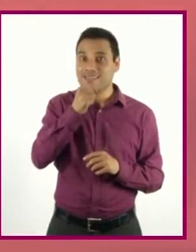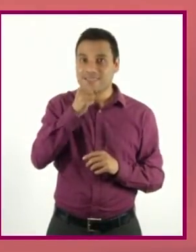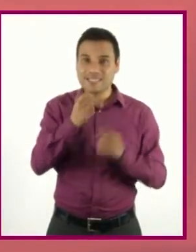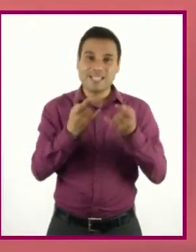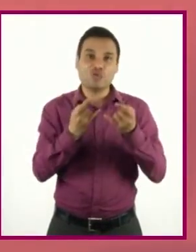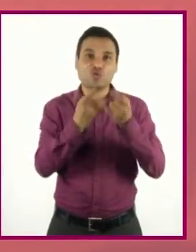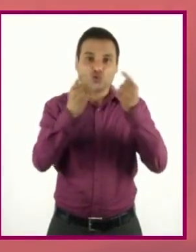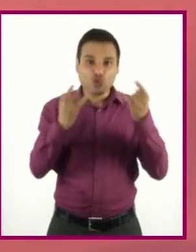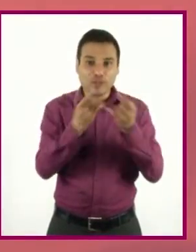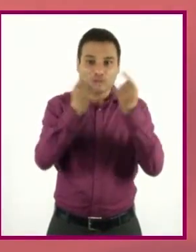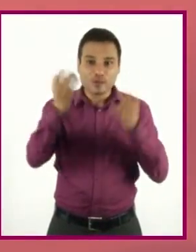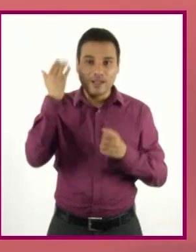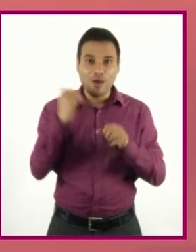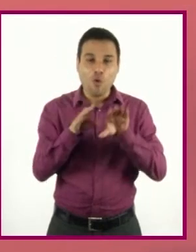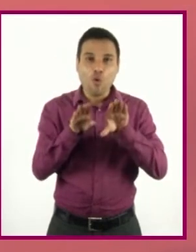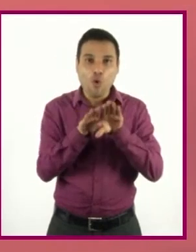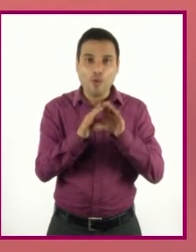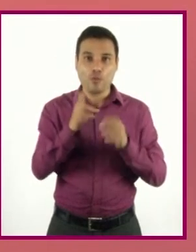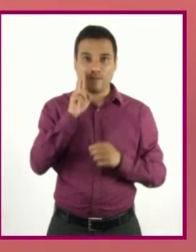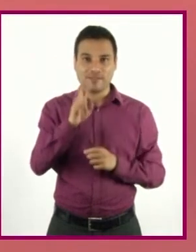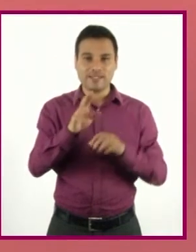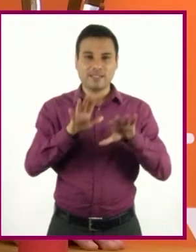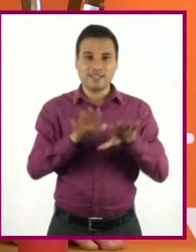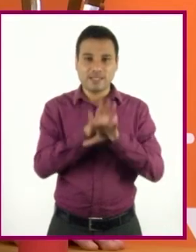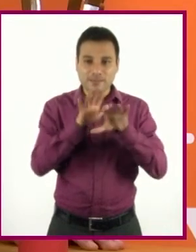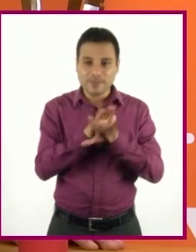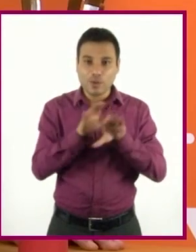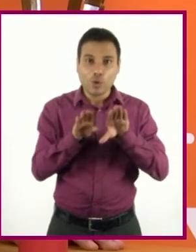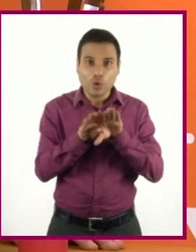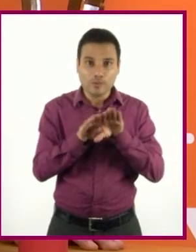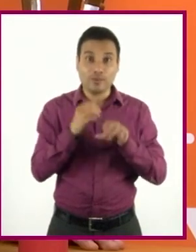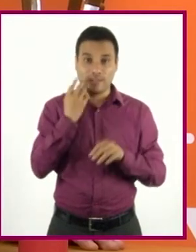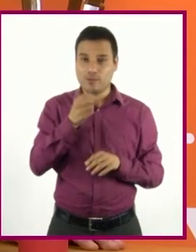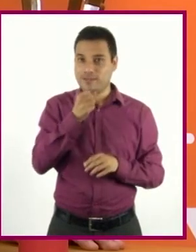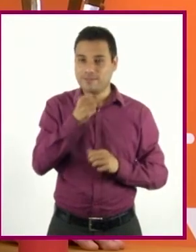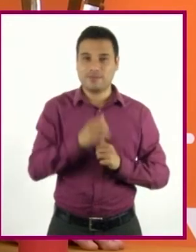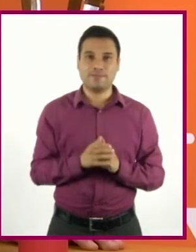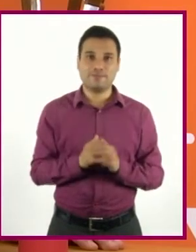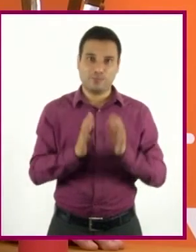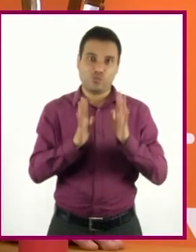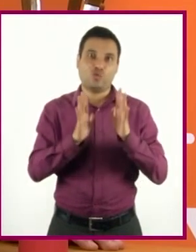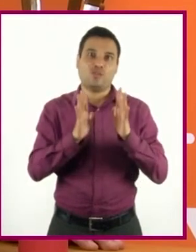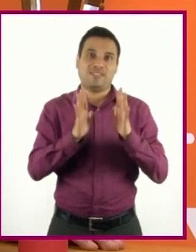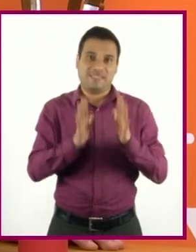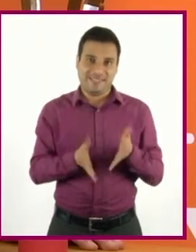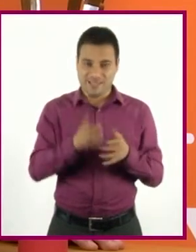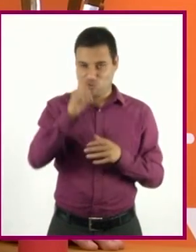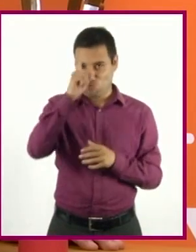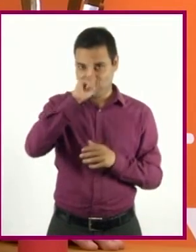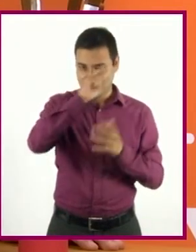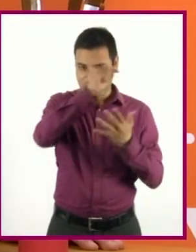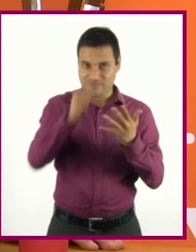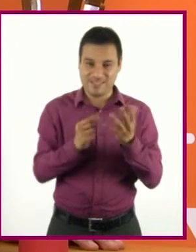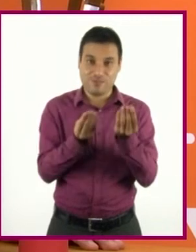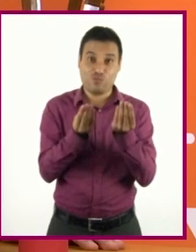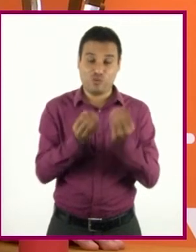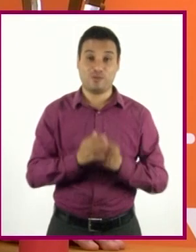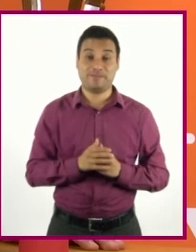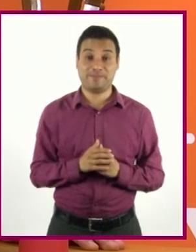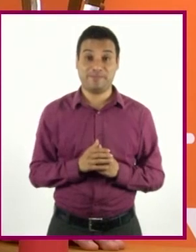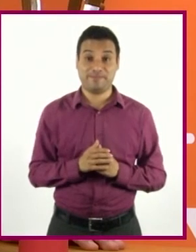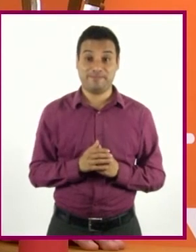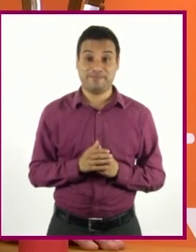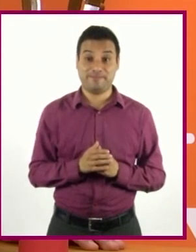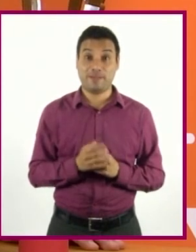del barrio y cómo lo ha visto cambiar. Ay. Pues ya tienes muchas herramientas, pero sobre todo